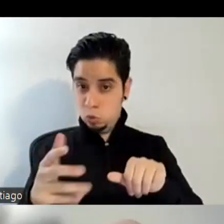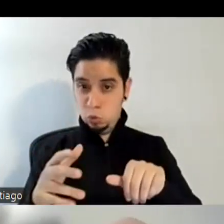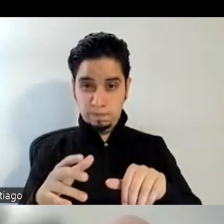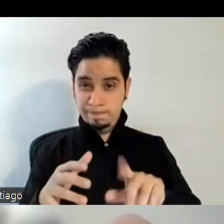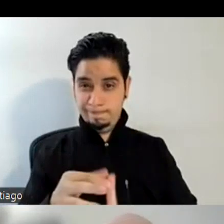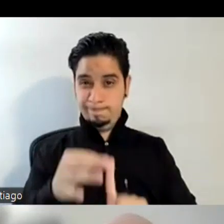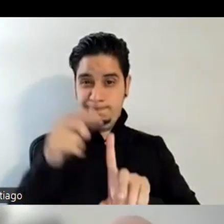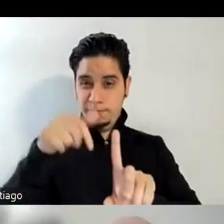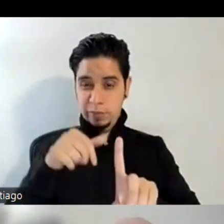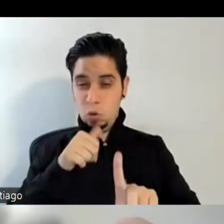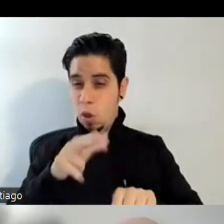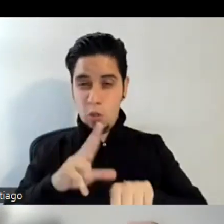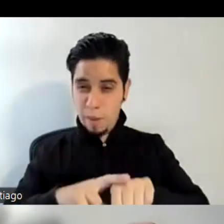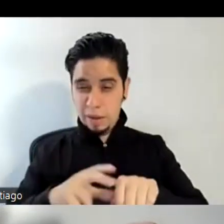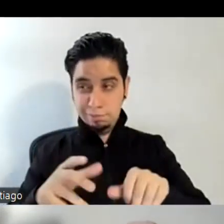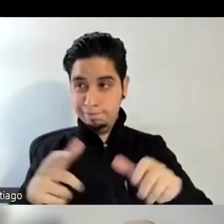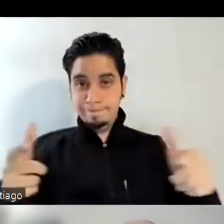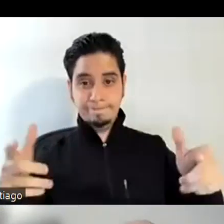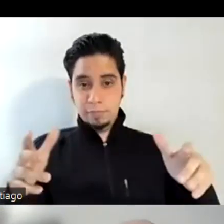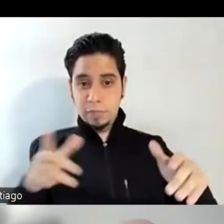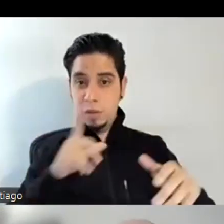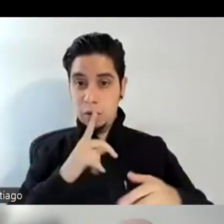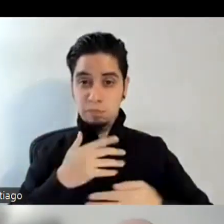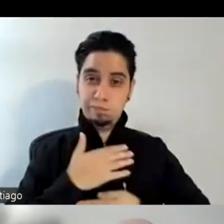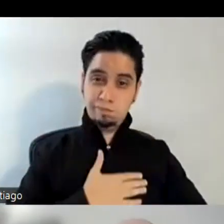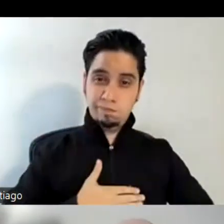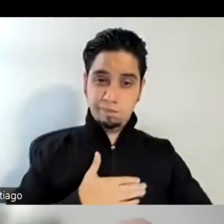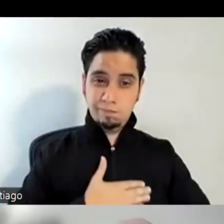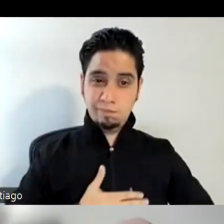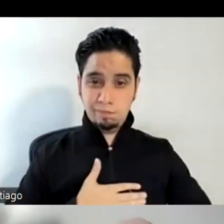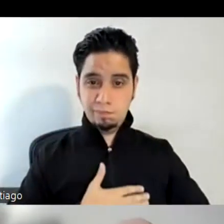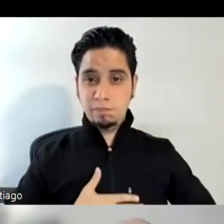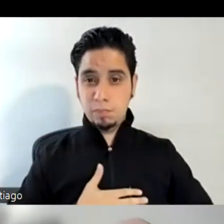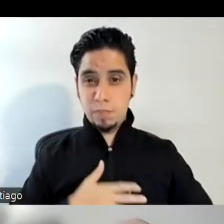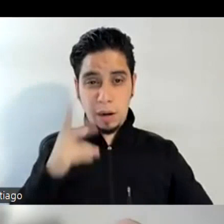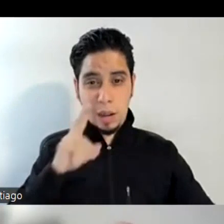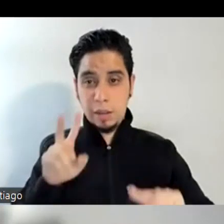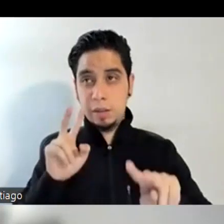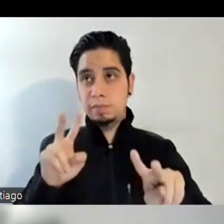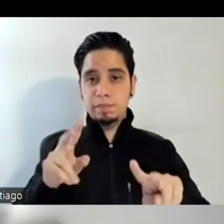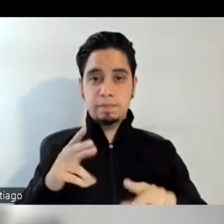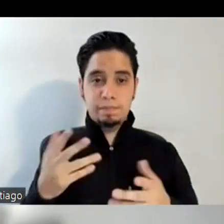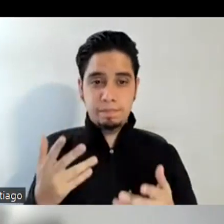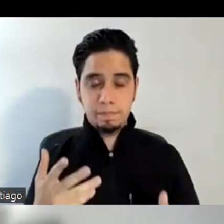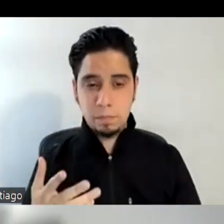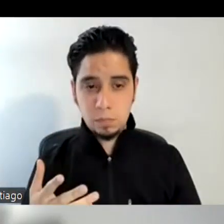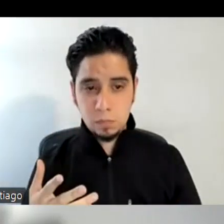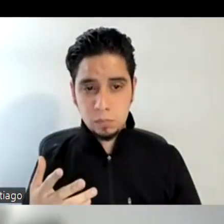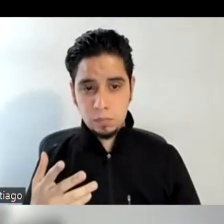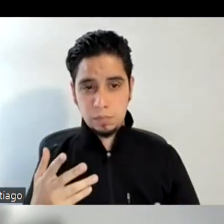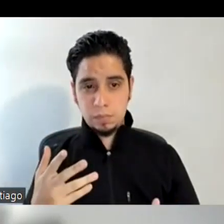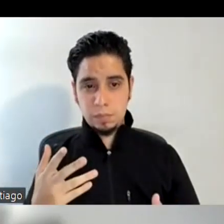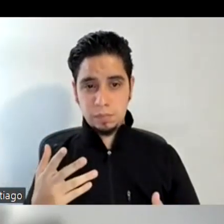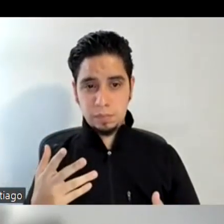lo normal. Y son muy gratificantes para la gente que lo ve. Gracias. Porque se busca